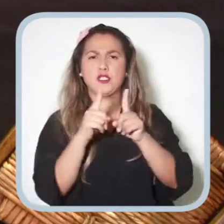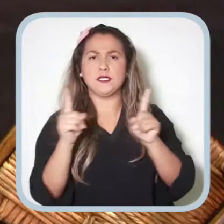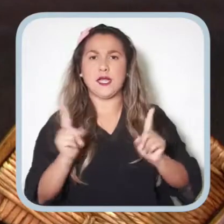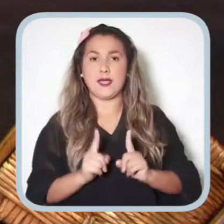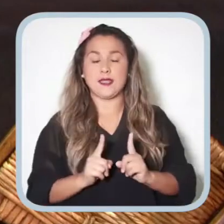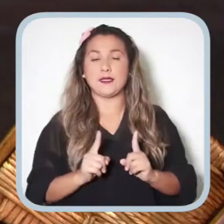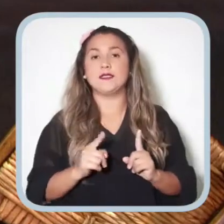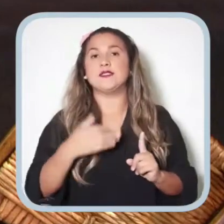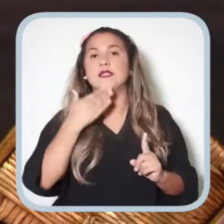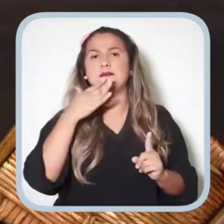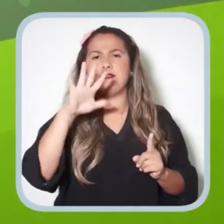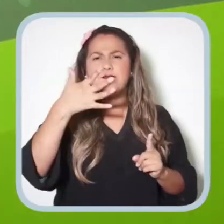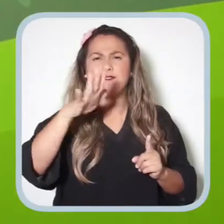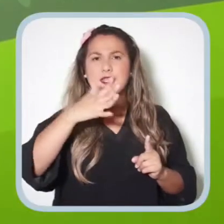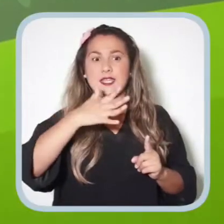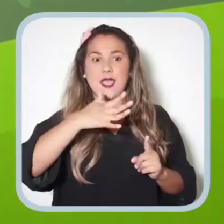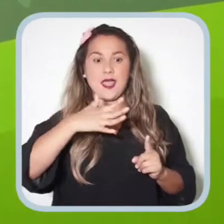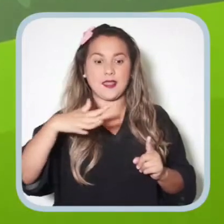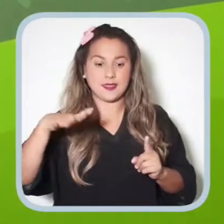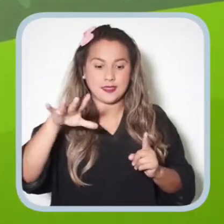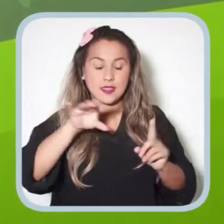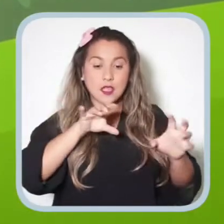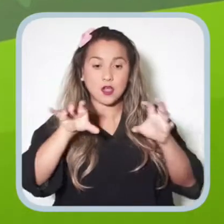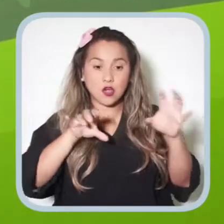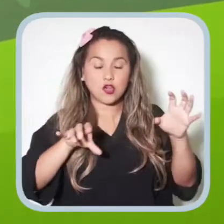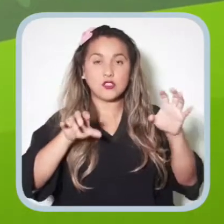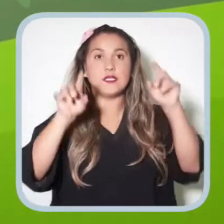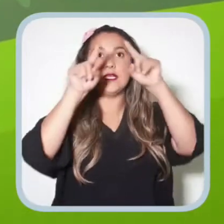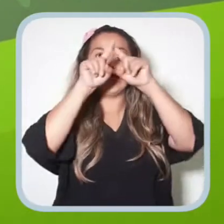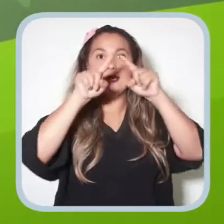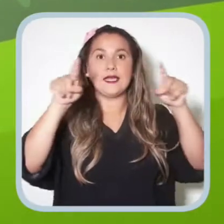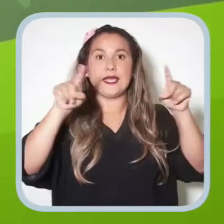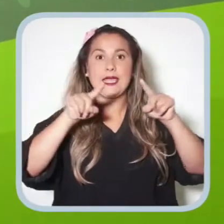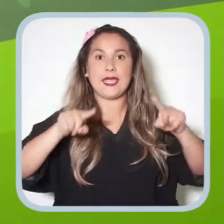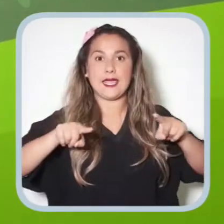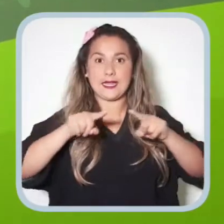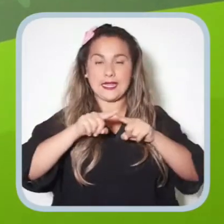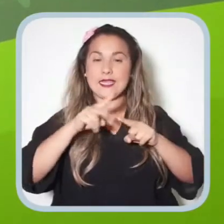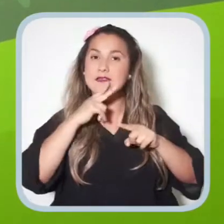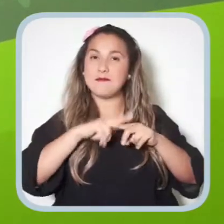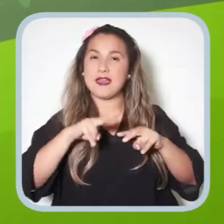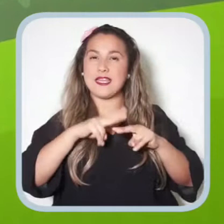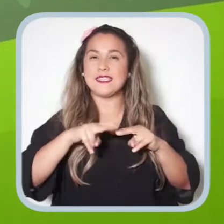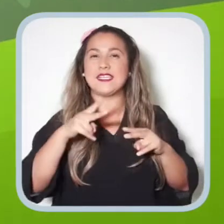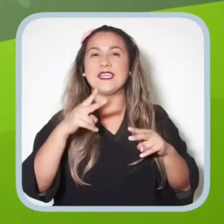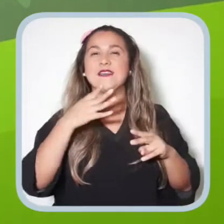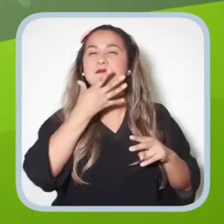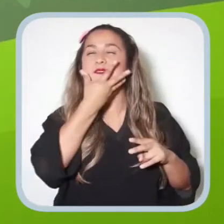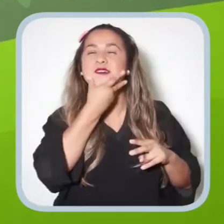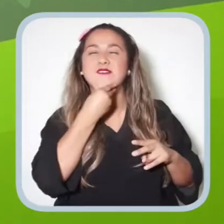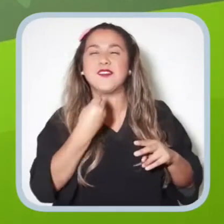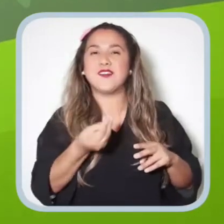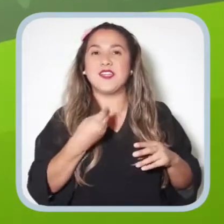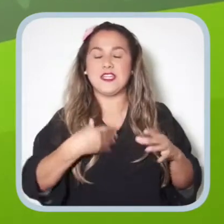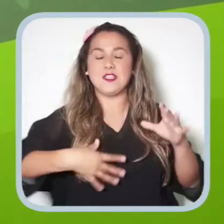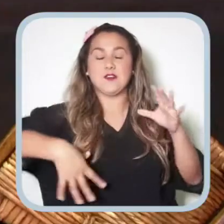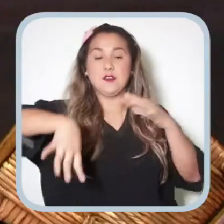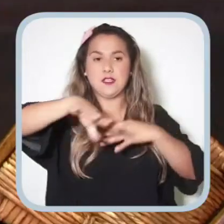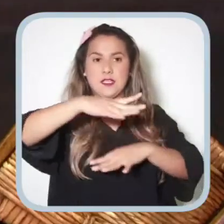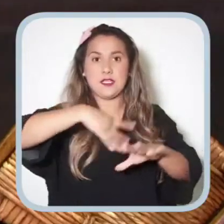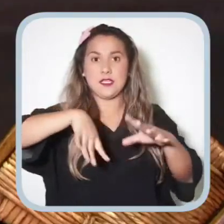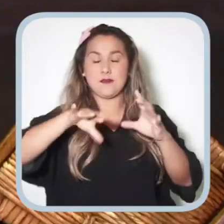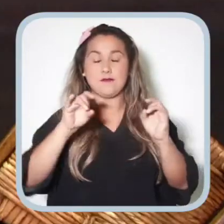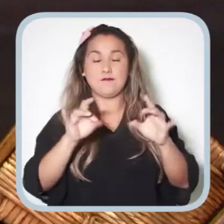de brillantes y de estrellas para hacer muy valioso nuestro gorro divertido y muy, pero muy mágico.